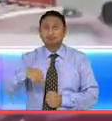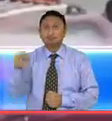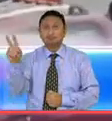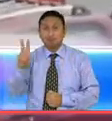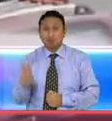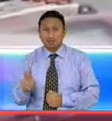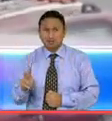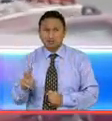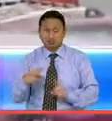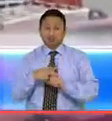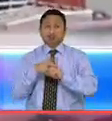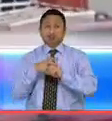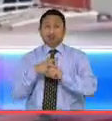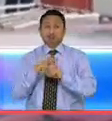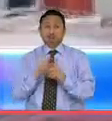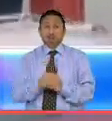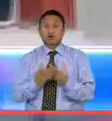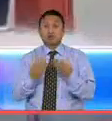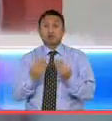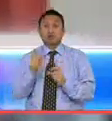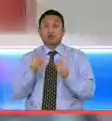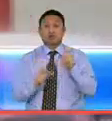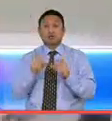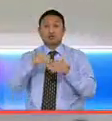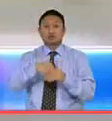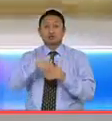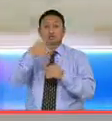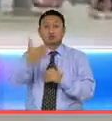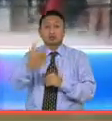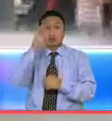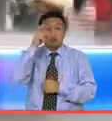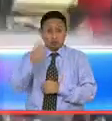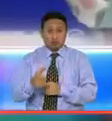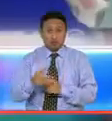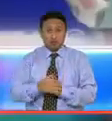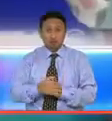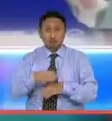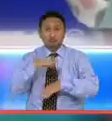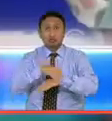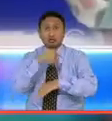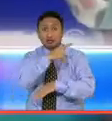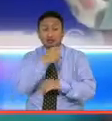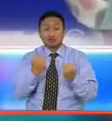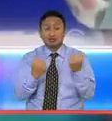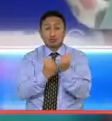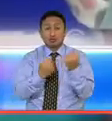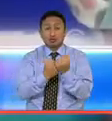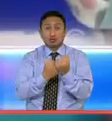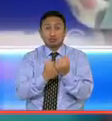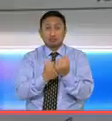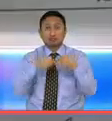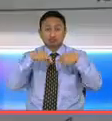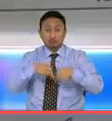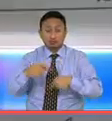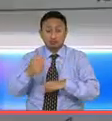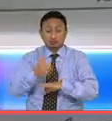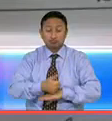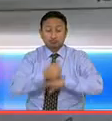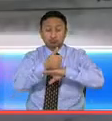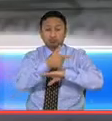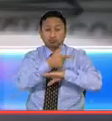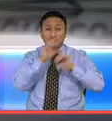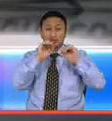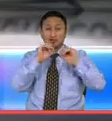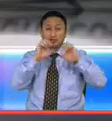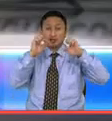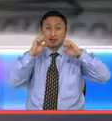lo sorprendente. Cientos de personas se apostaron en los exteriores de la Fiscalía de Quevedo para apoyar a Miguel Ángel Nazareno, quien es la figura visible de Big